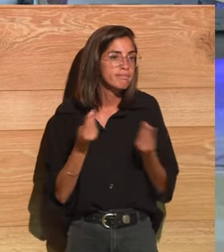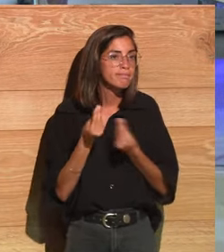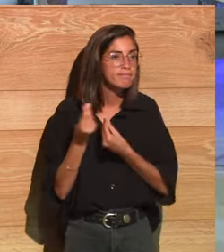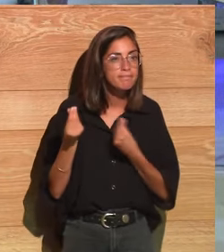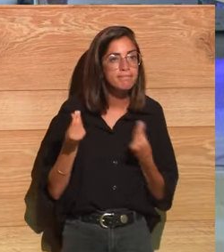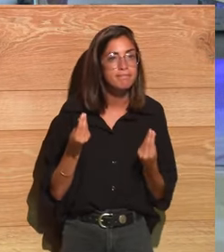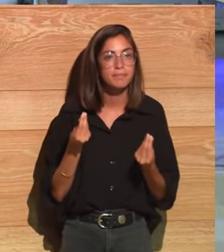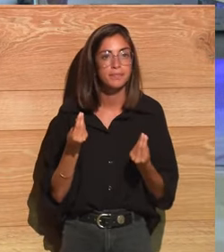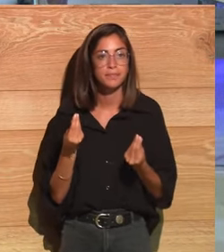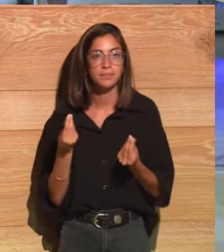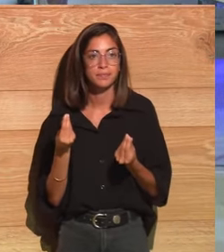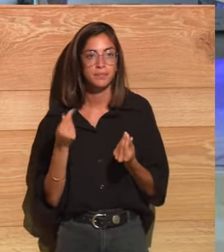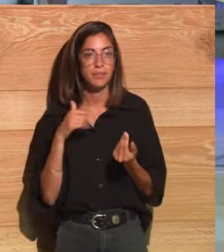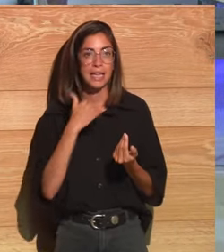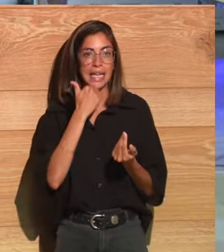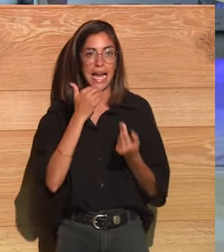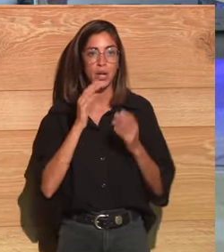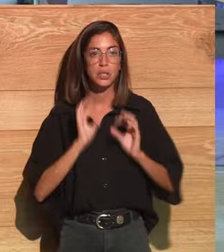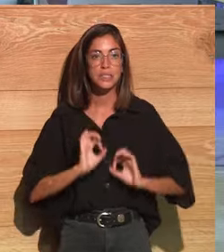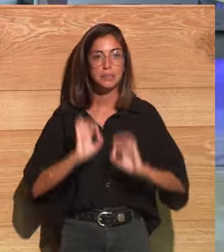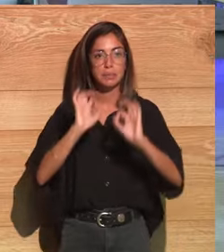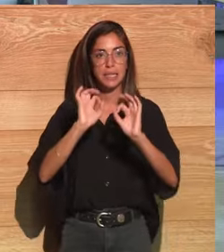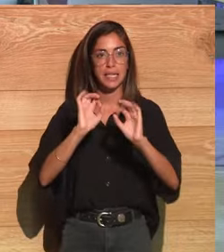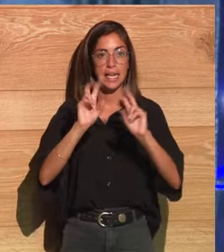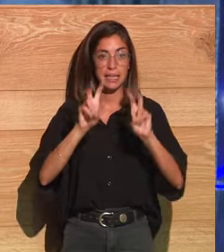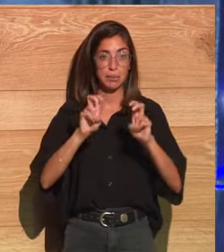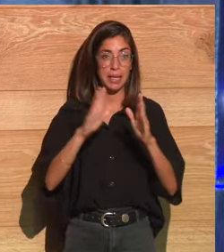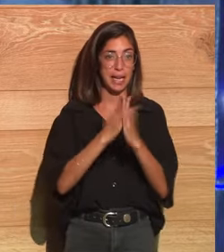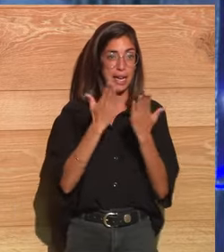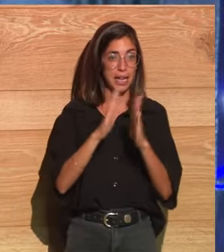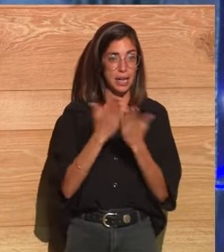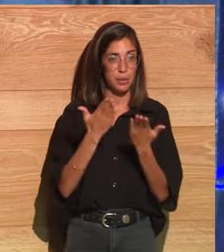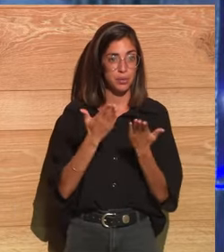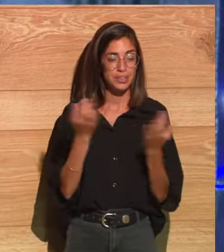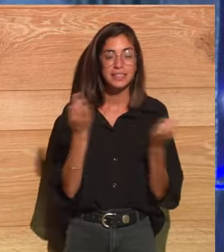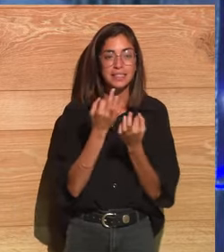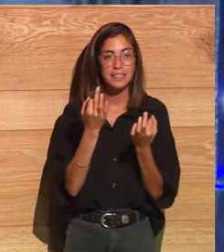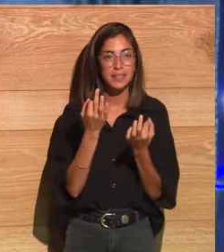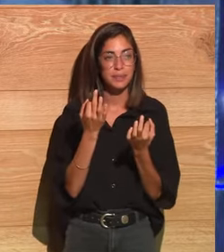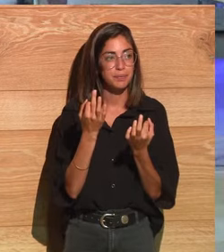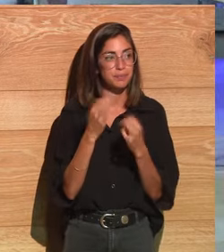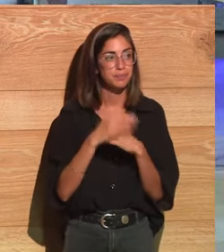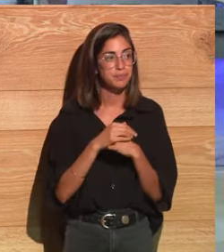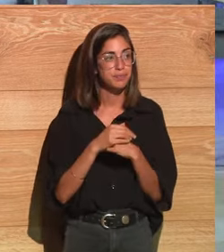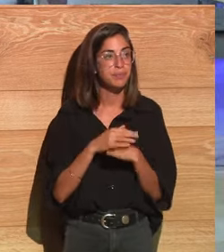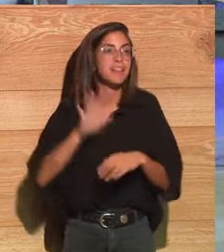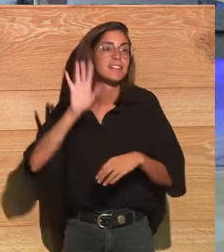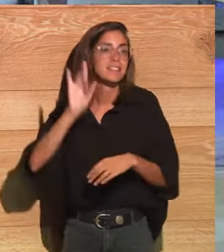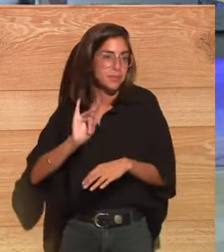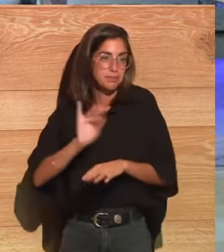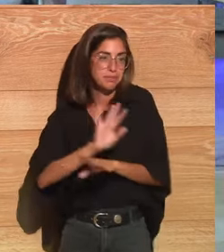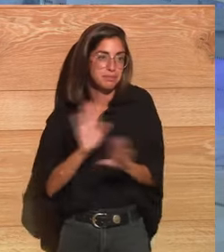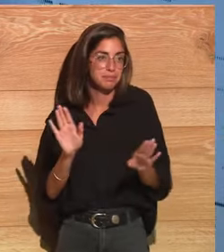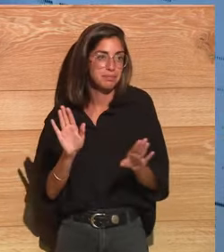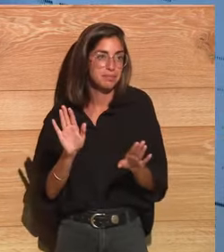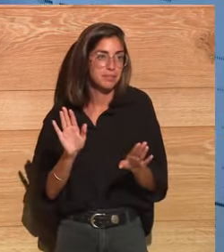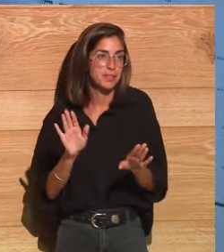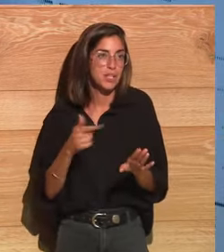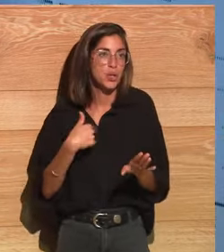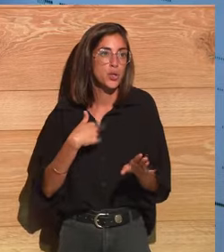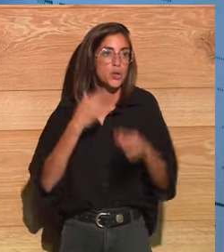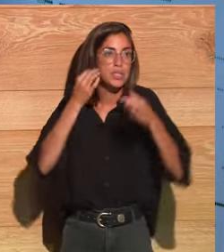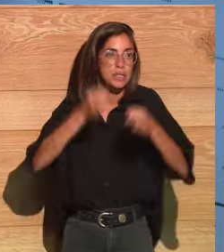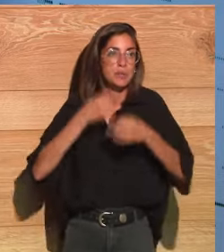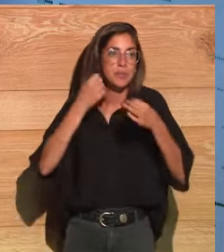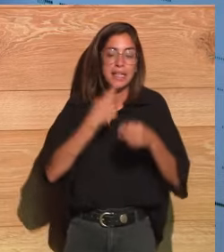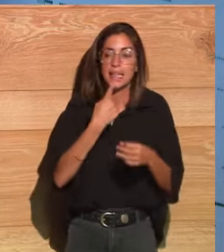Sin embargo, hay algo especial con los libros. ¿Qué es? ¿Qué pasa? Sí, he dicho no muchas